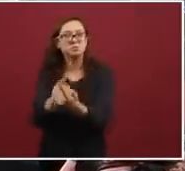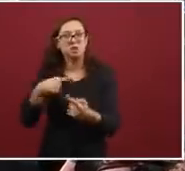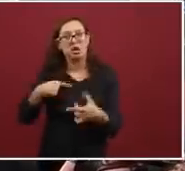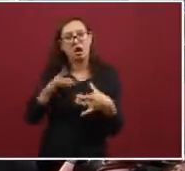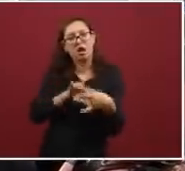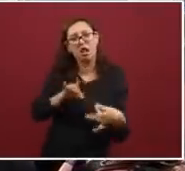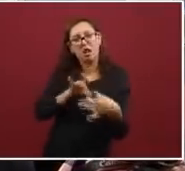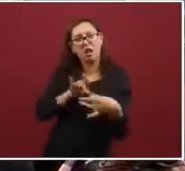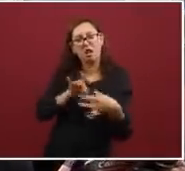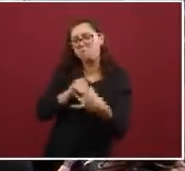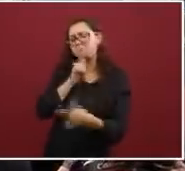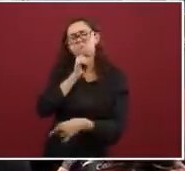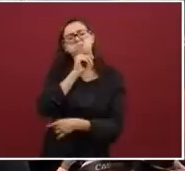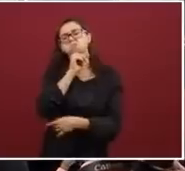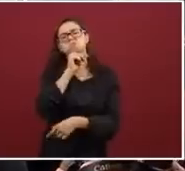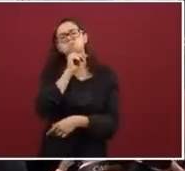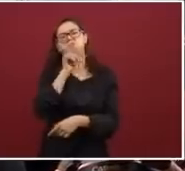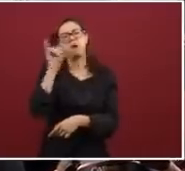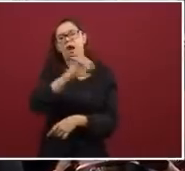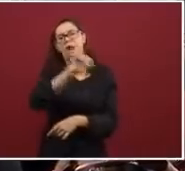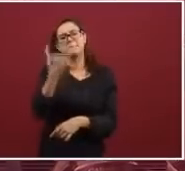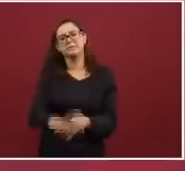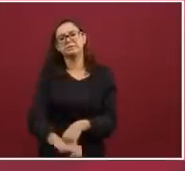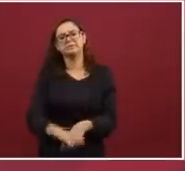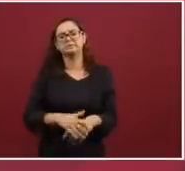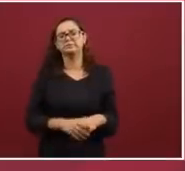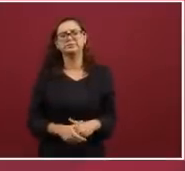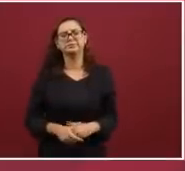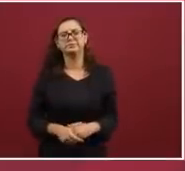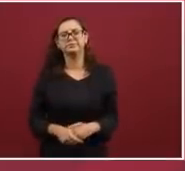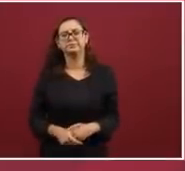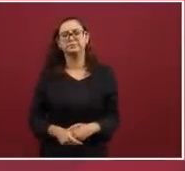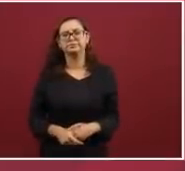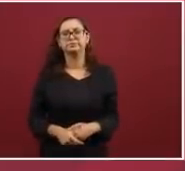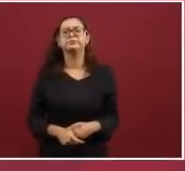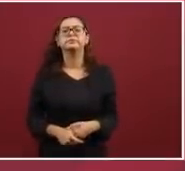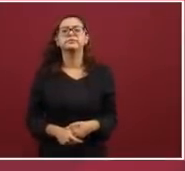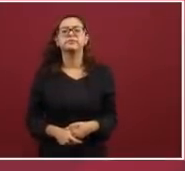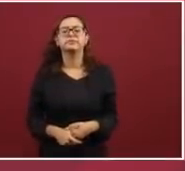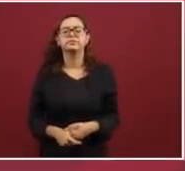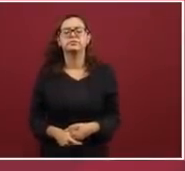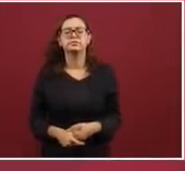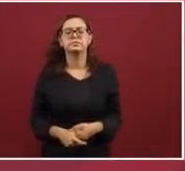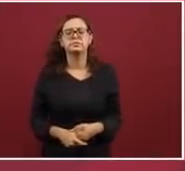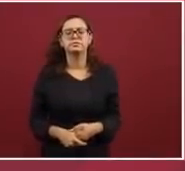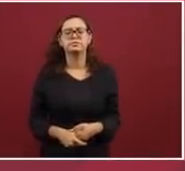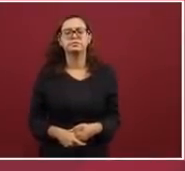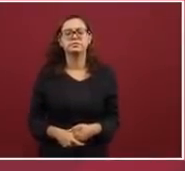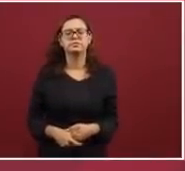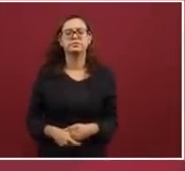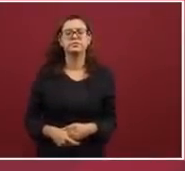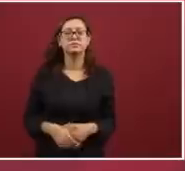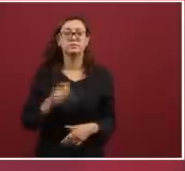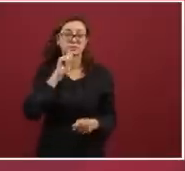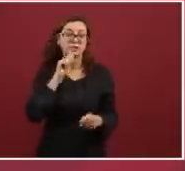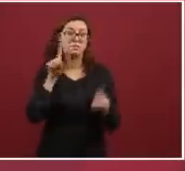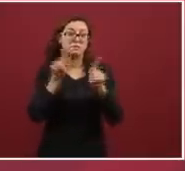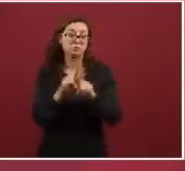también hay que decirlo, hay dueños de medios de